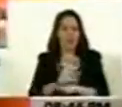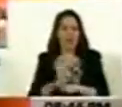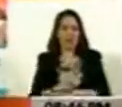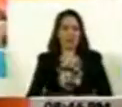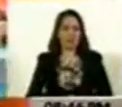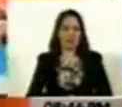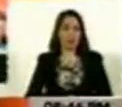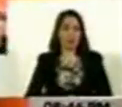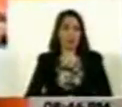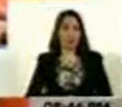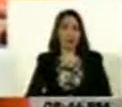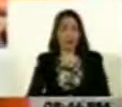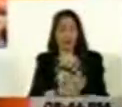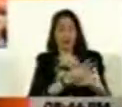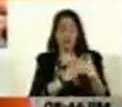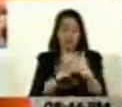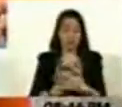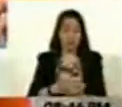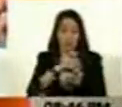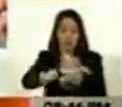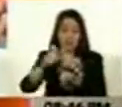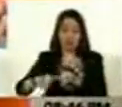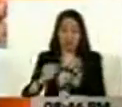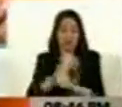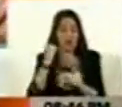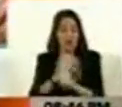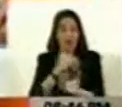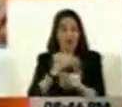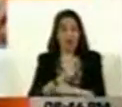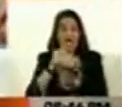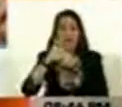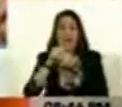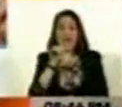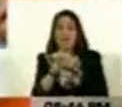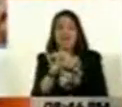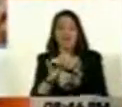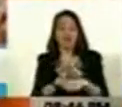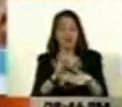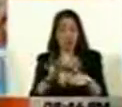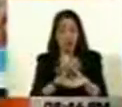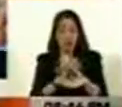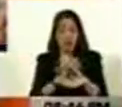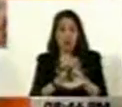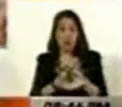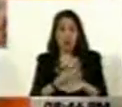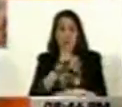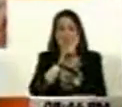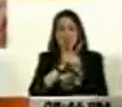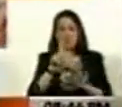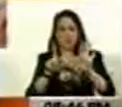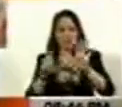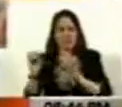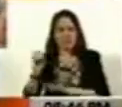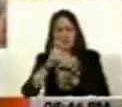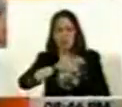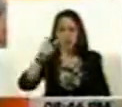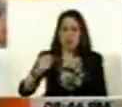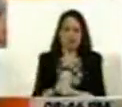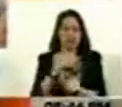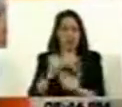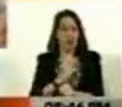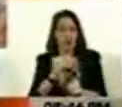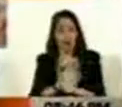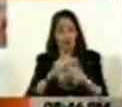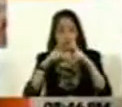Tenemos un aproximado entre voluntarios y funcionarios, estamos un aproximado de 260 en lo que